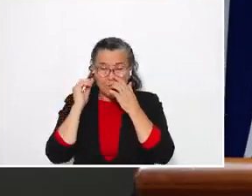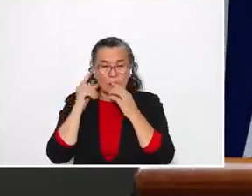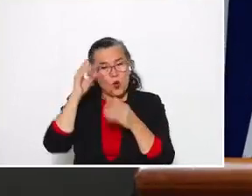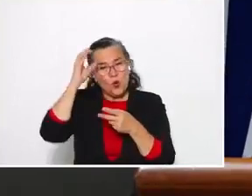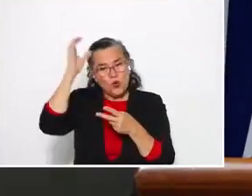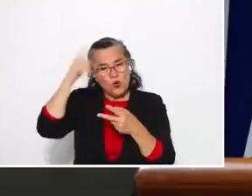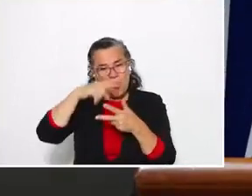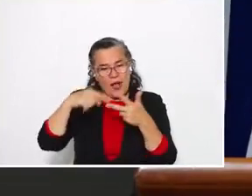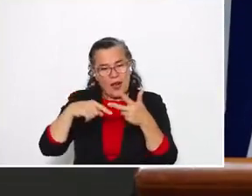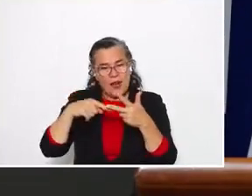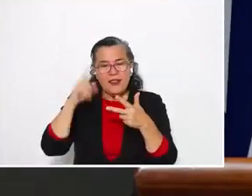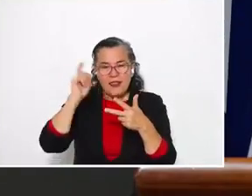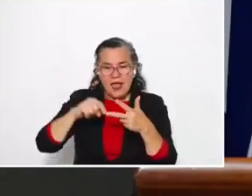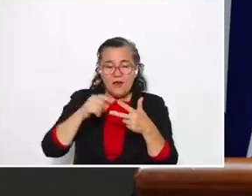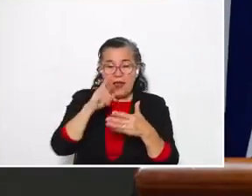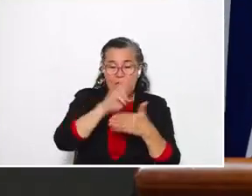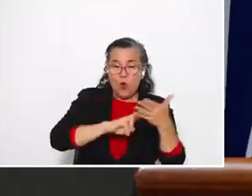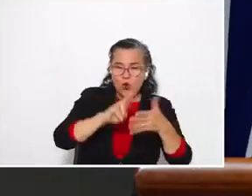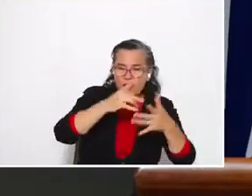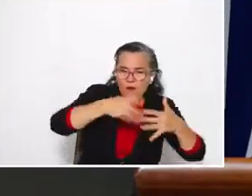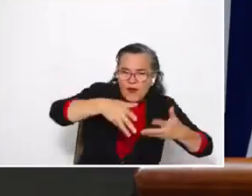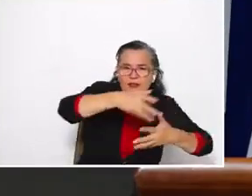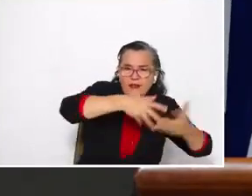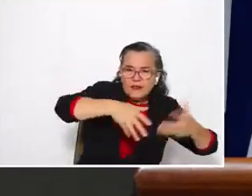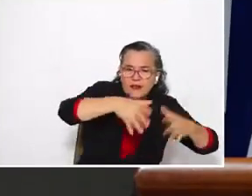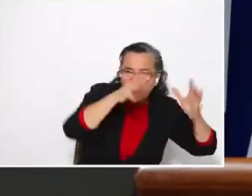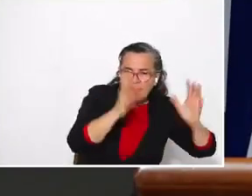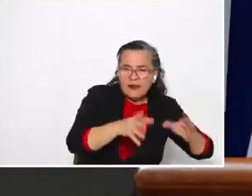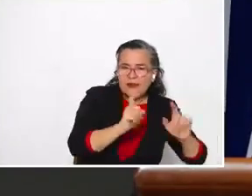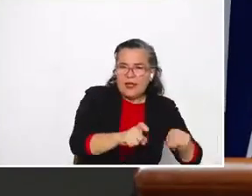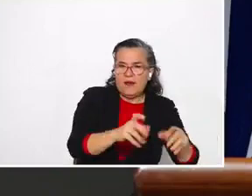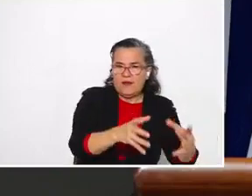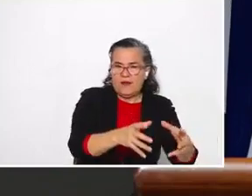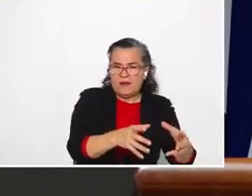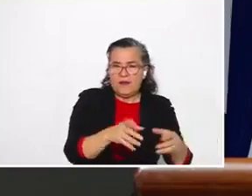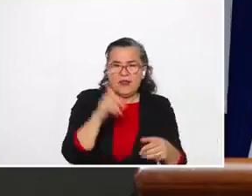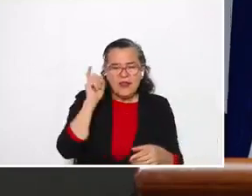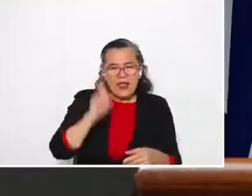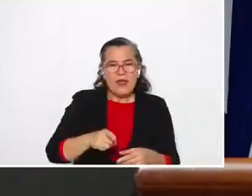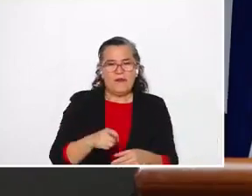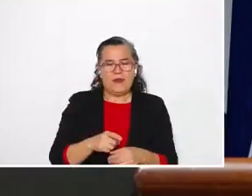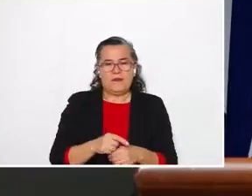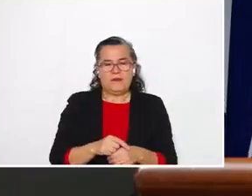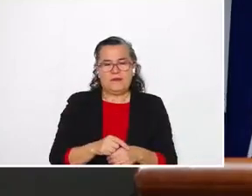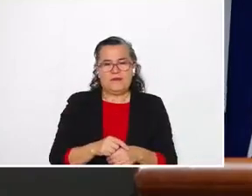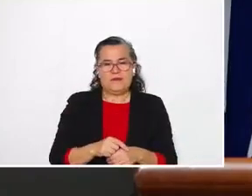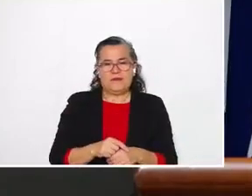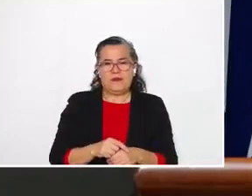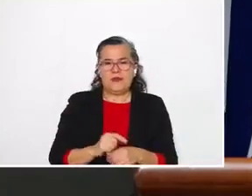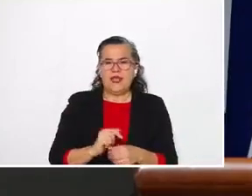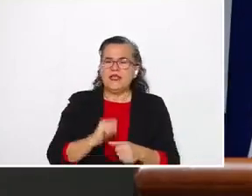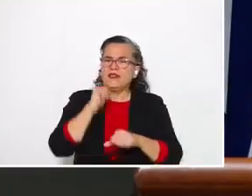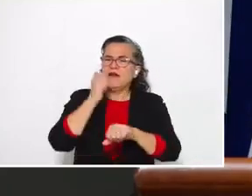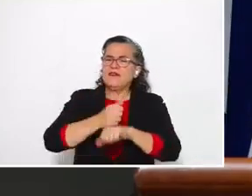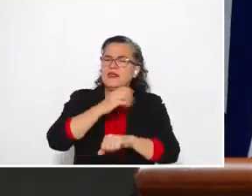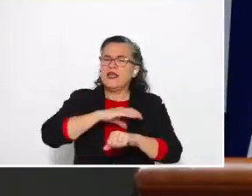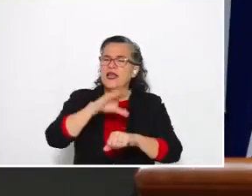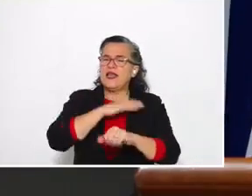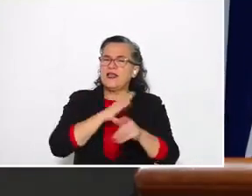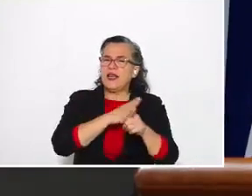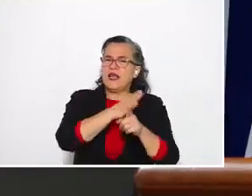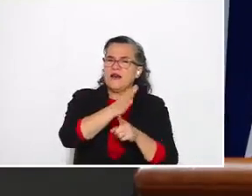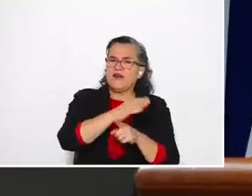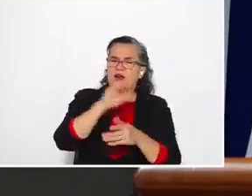venas de la universidad. Y como tal, debe ser un imperativo al determinar la calidad de una carrera